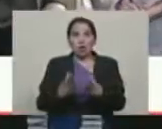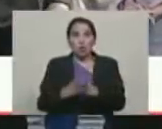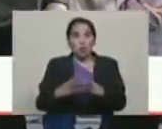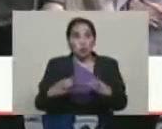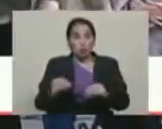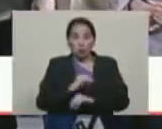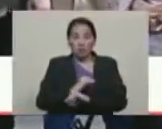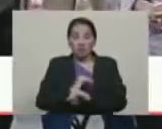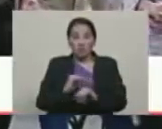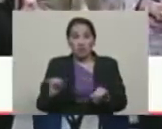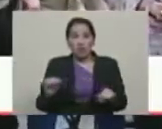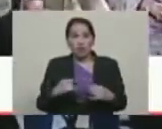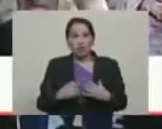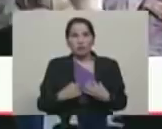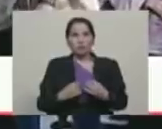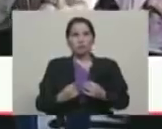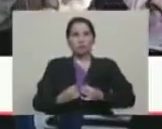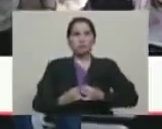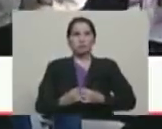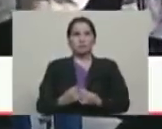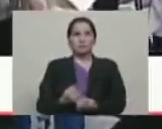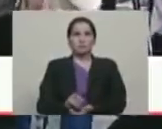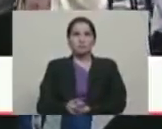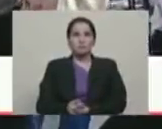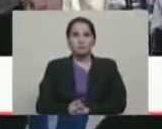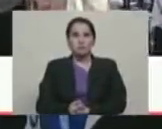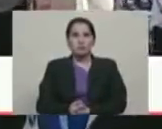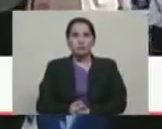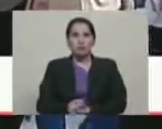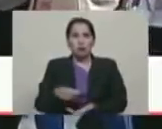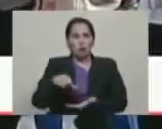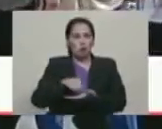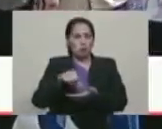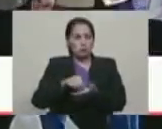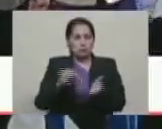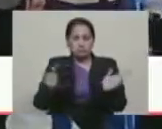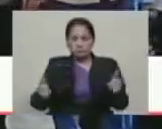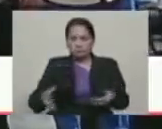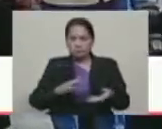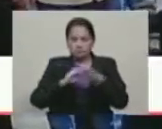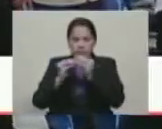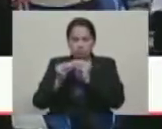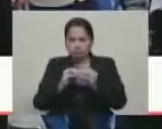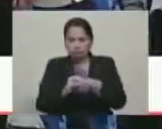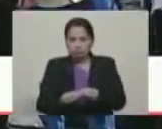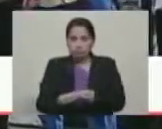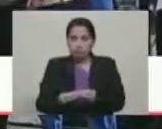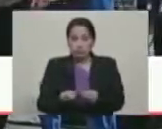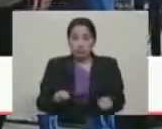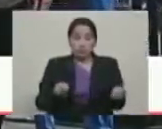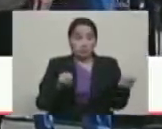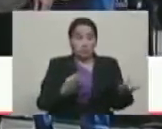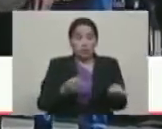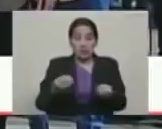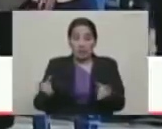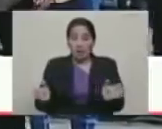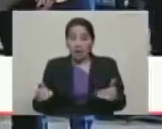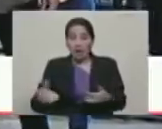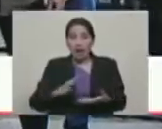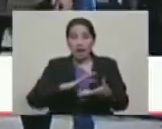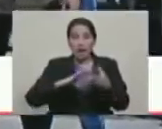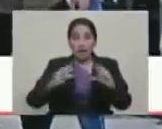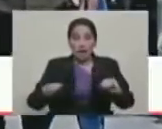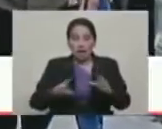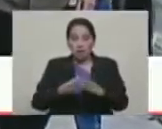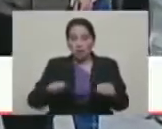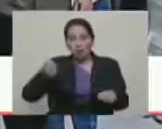final para, en los centros empaquetados nacionales, garantizarle el CLAT al pueblo de Venezuela.